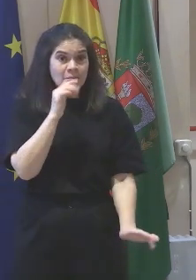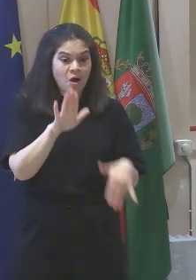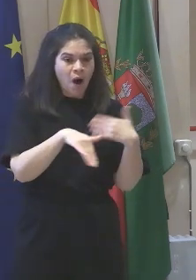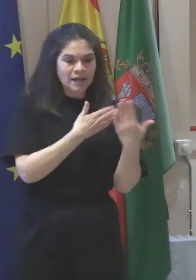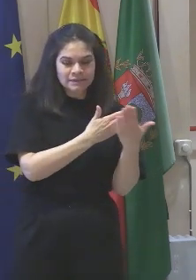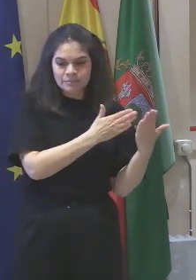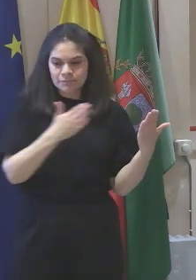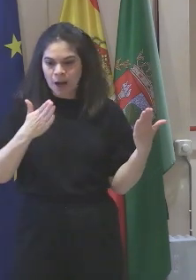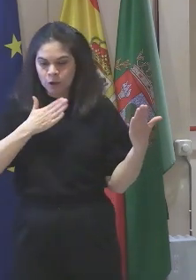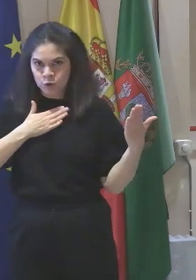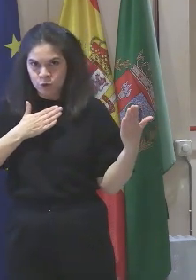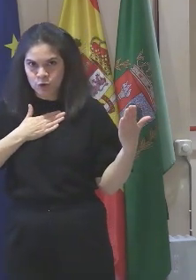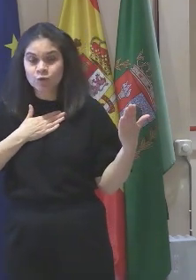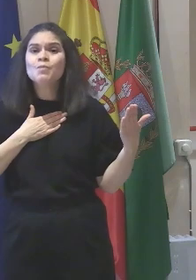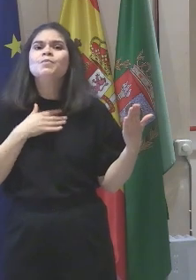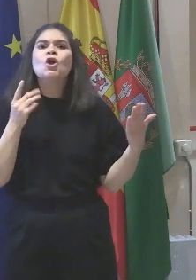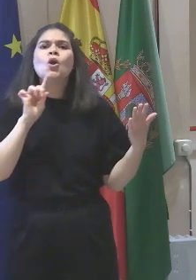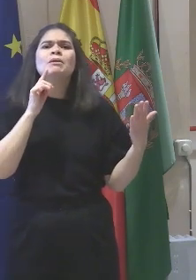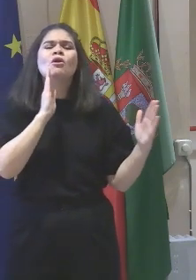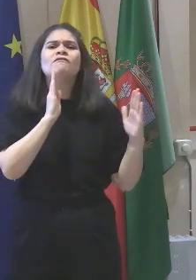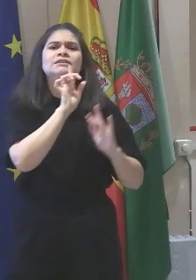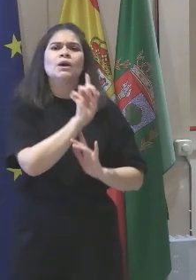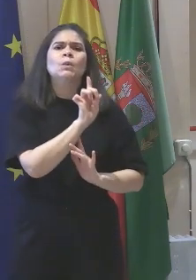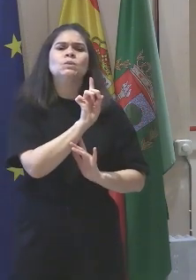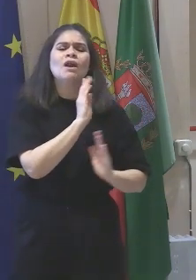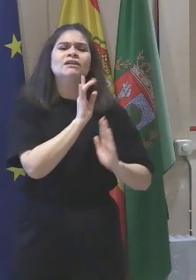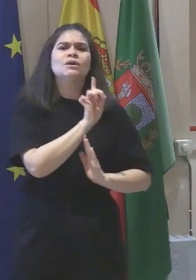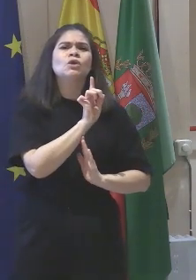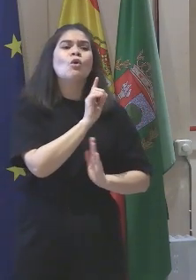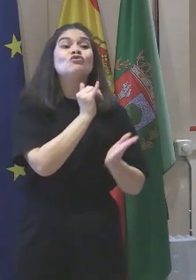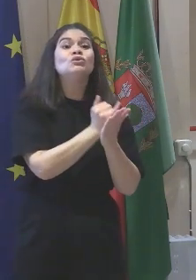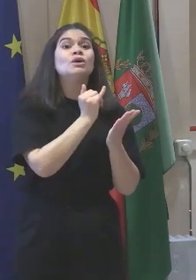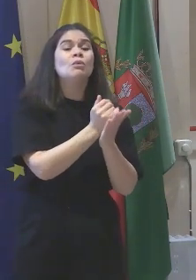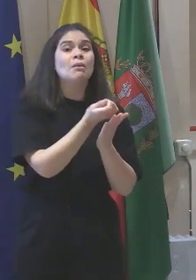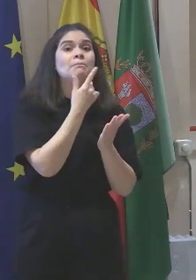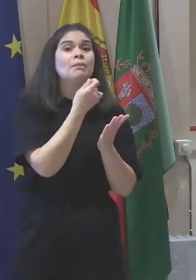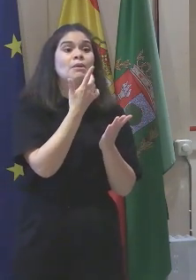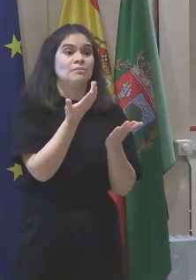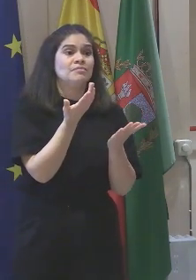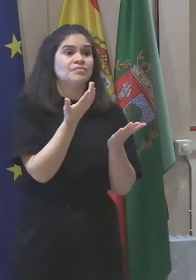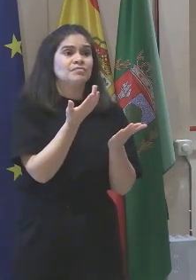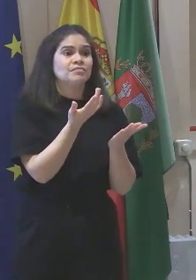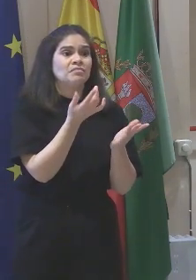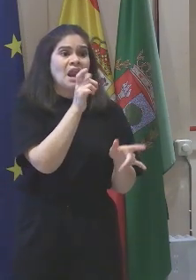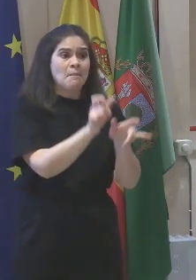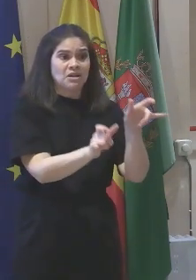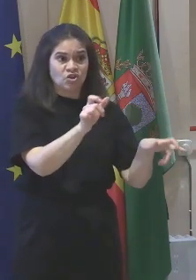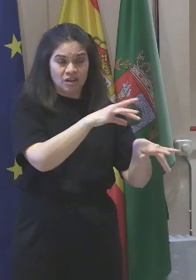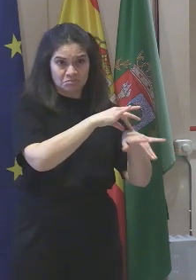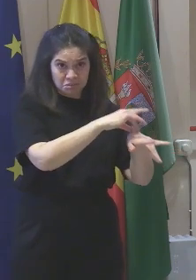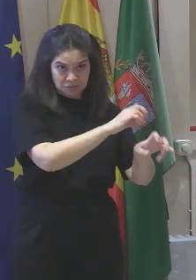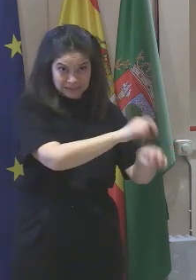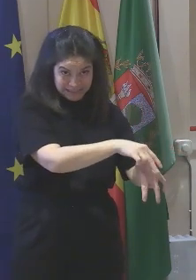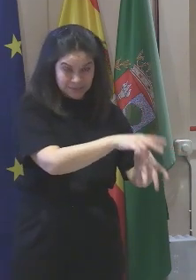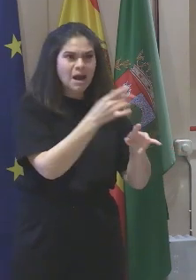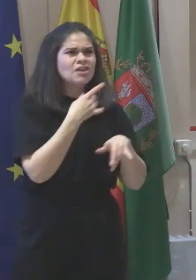nuestro medio. Lo primero es en fase 1. Fase 1 es cuando se prueba un fármaco en sanos. Pues yo recuerdo de estudiante de